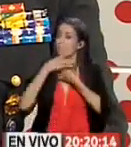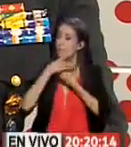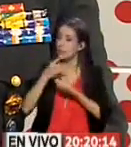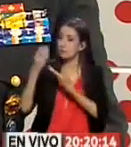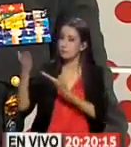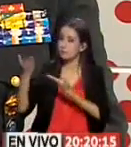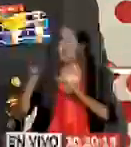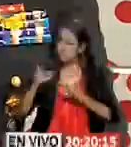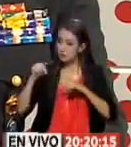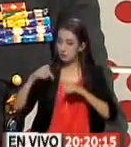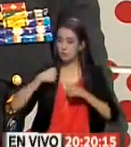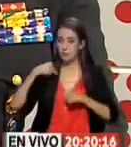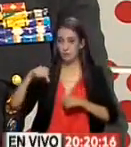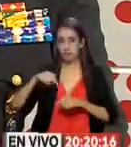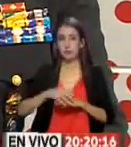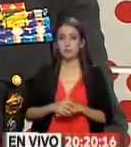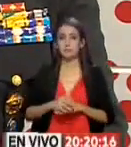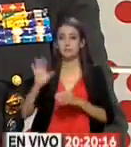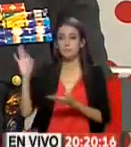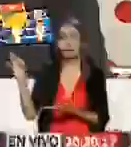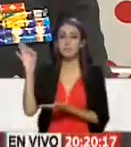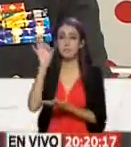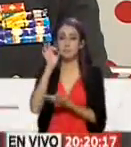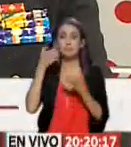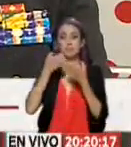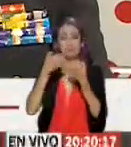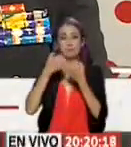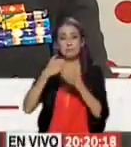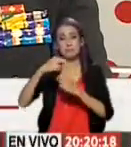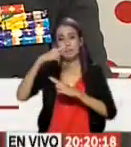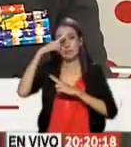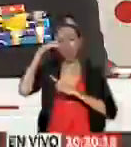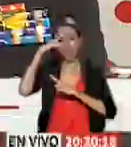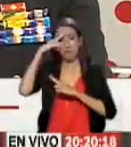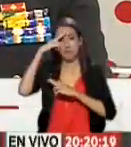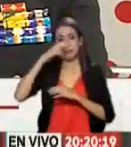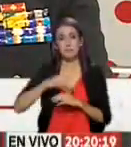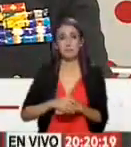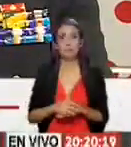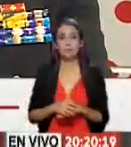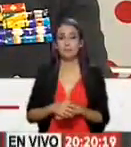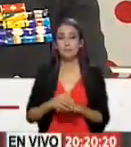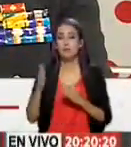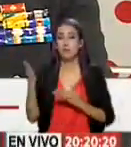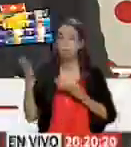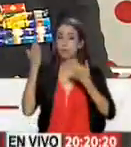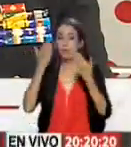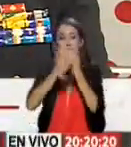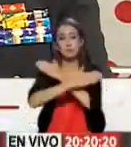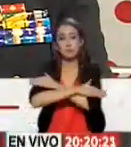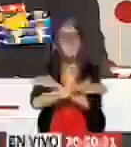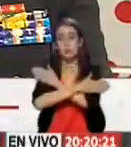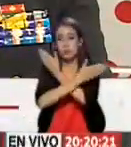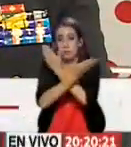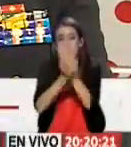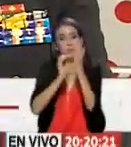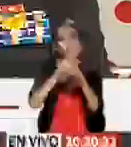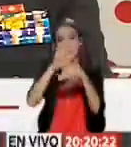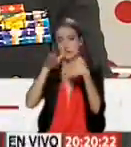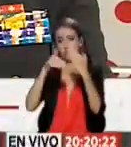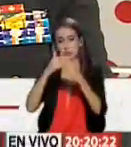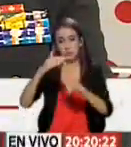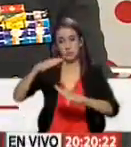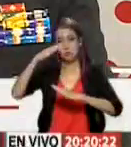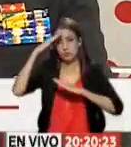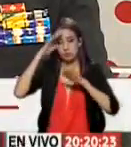para mí estar presente, representar a las Fuerzas Armadas de los ecuatorianos. Reciba un saludo fraterno de todos los soldados que